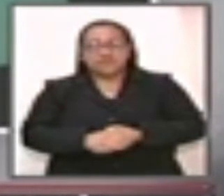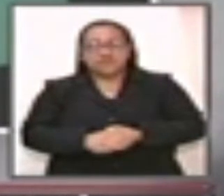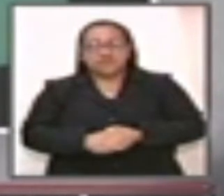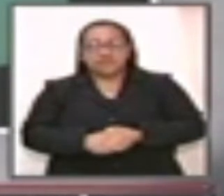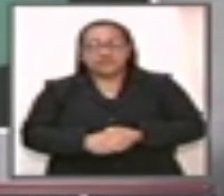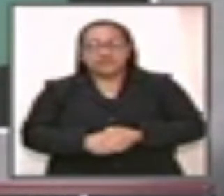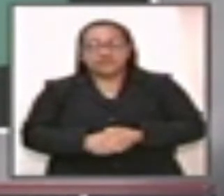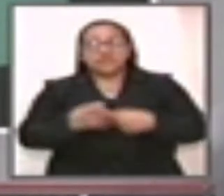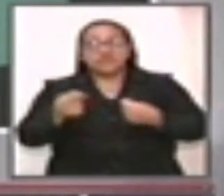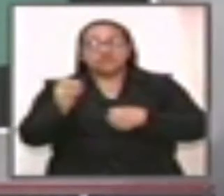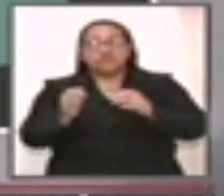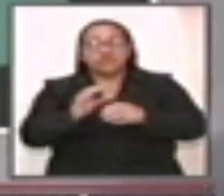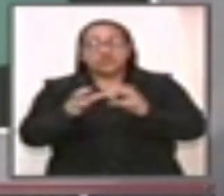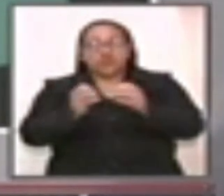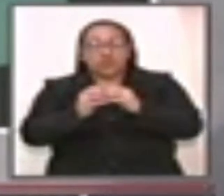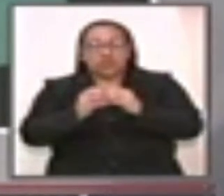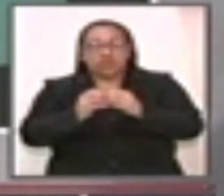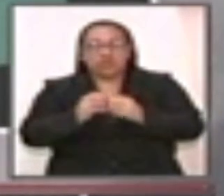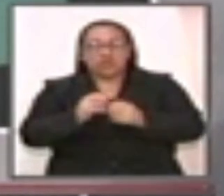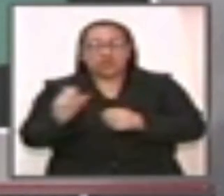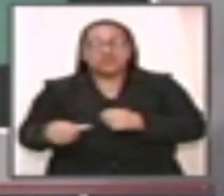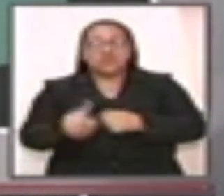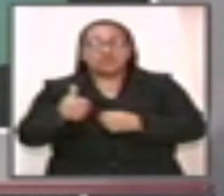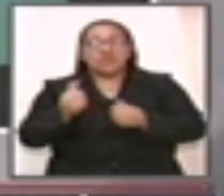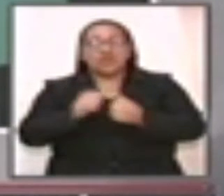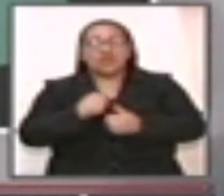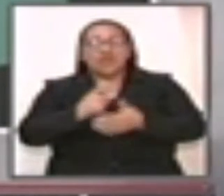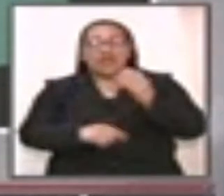el gasto o el presupuesto del sector? Principalmente